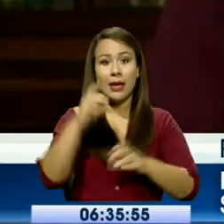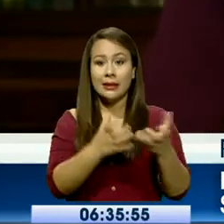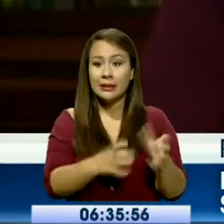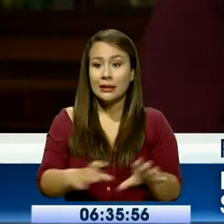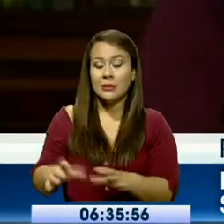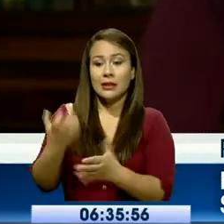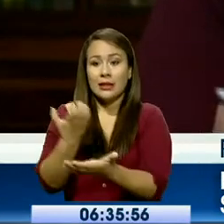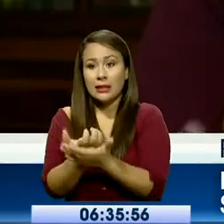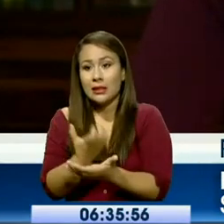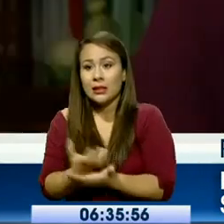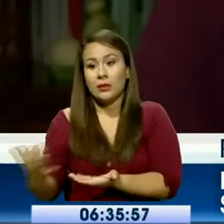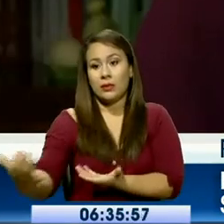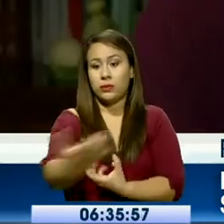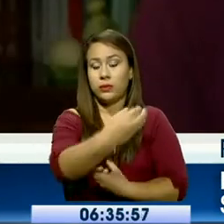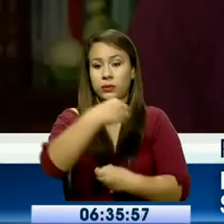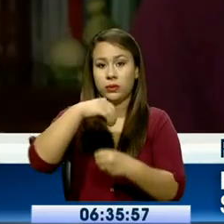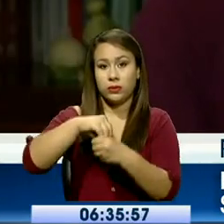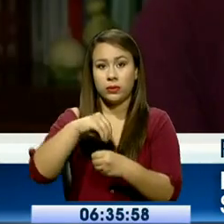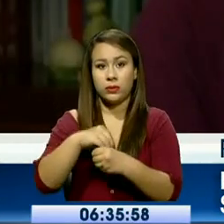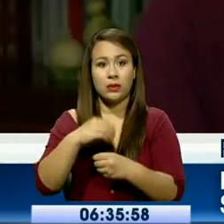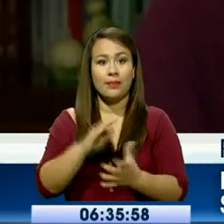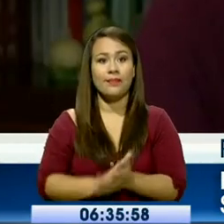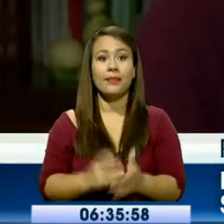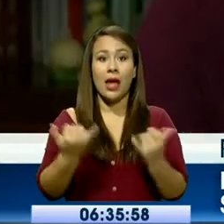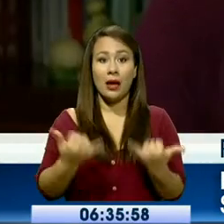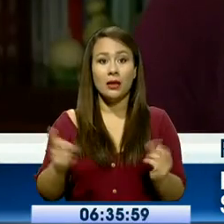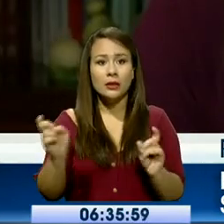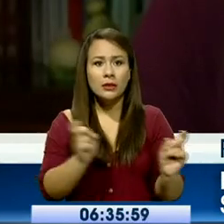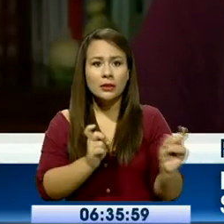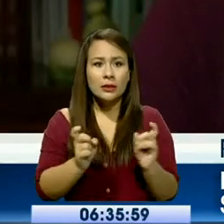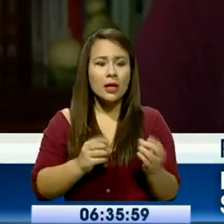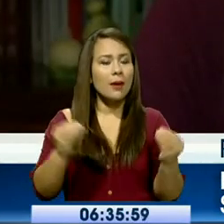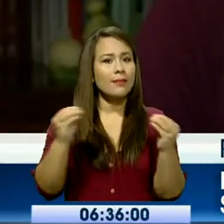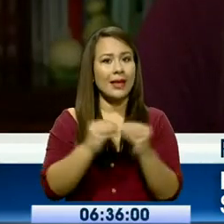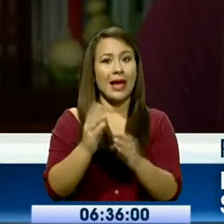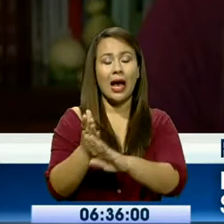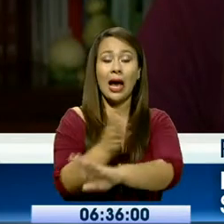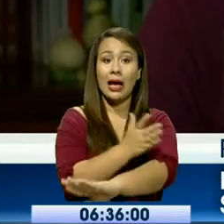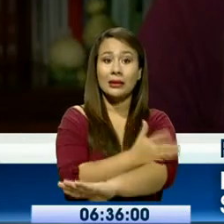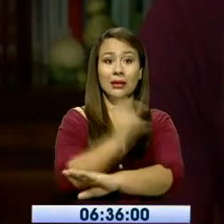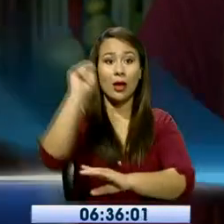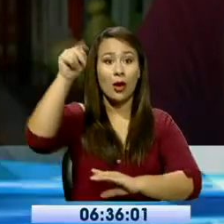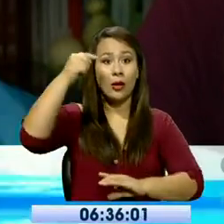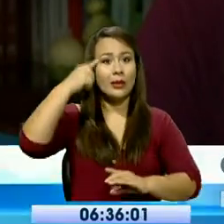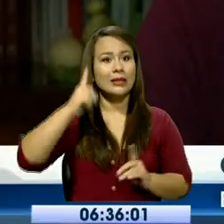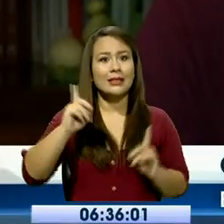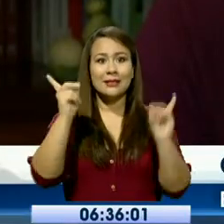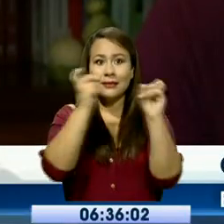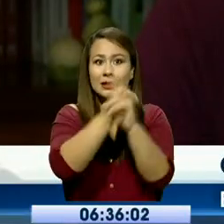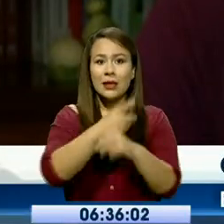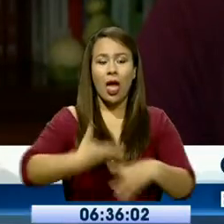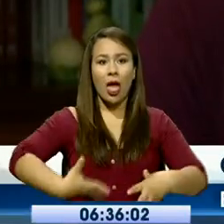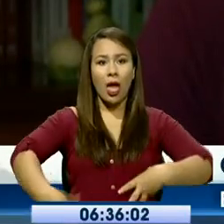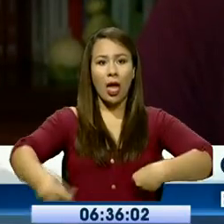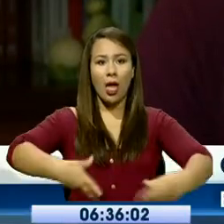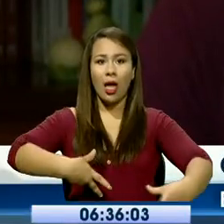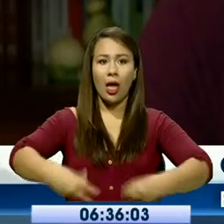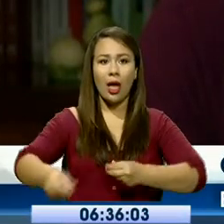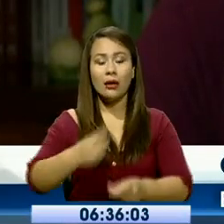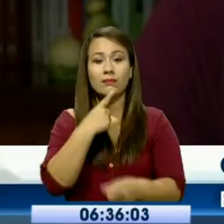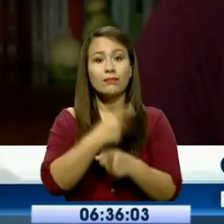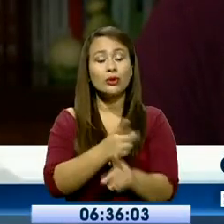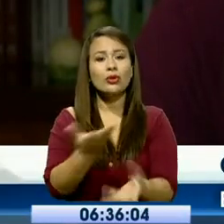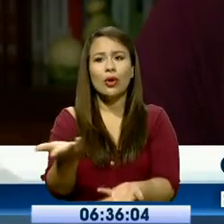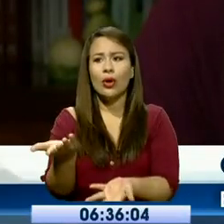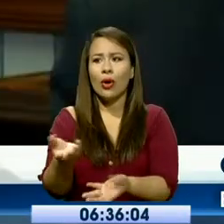económica del seguro social porque las medidas que se tomaron son realmente golpes letales sobre todo al fondo de pensiones